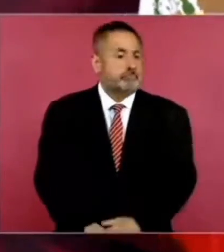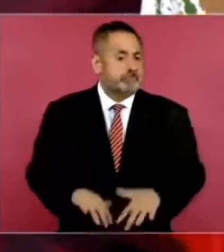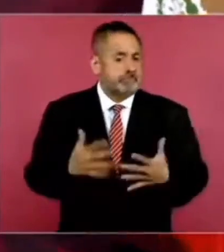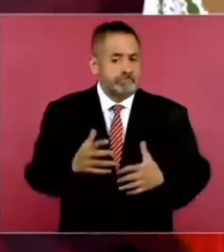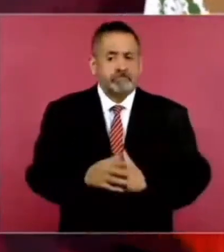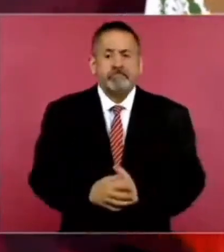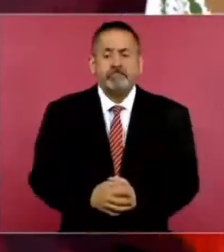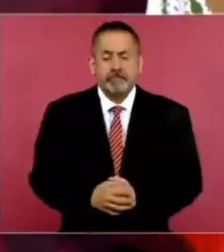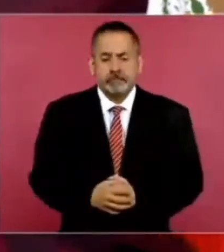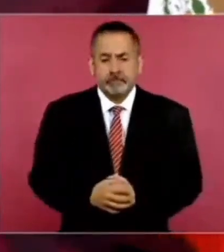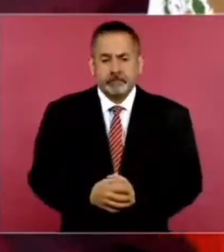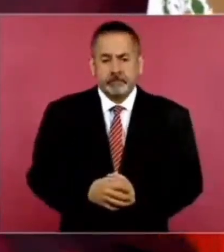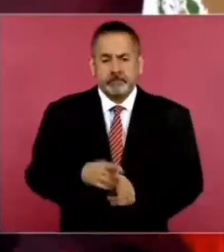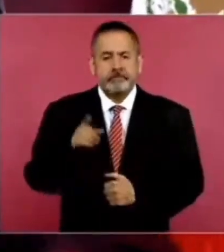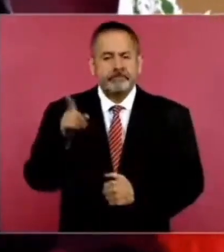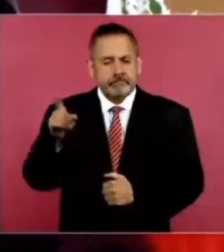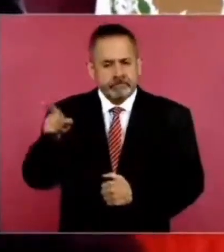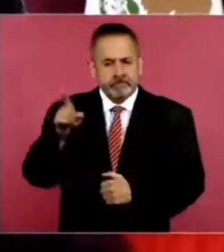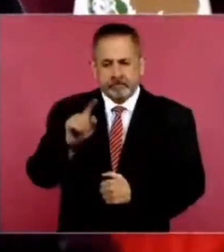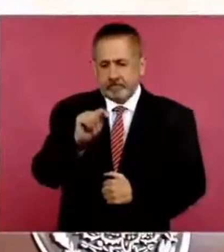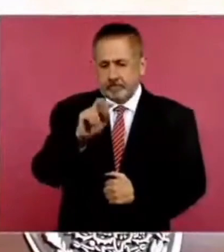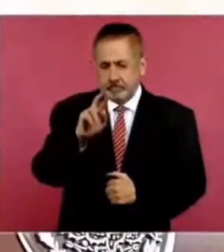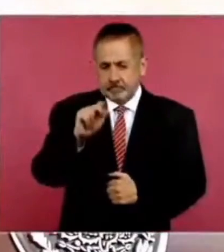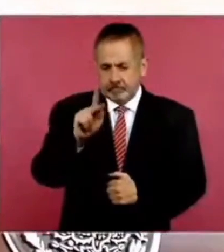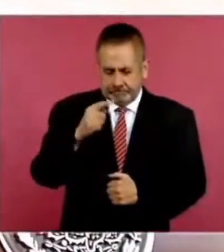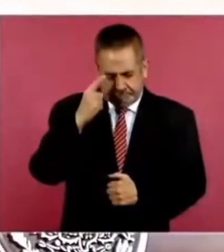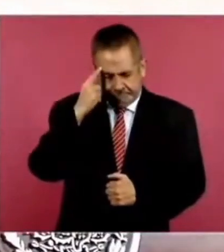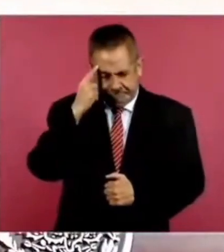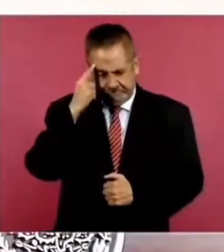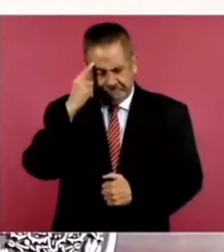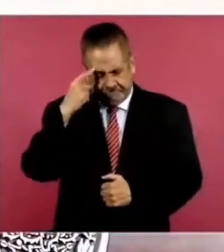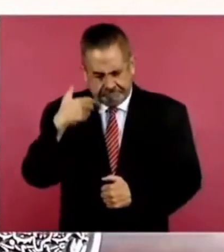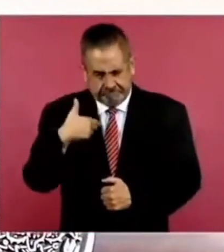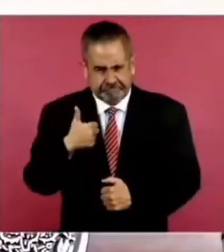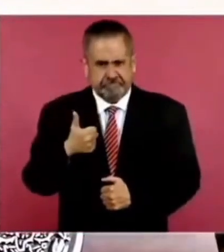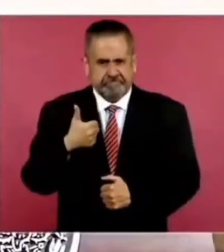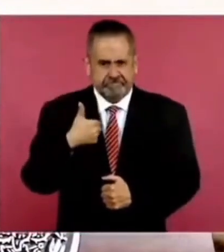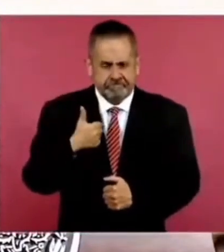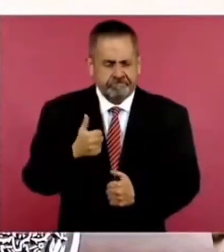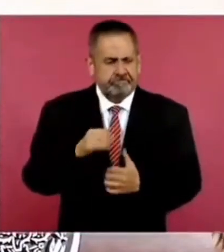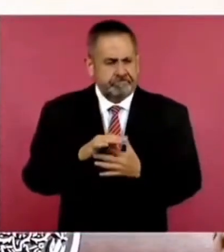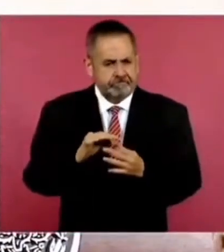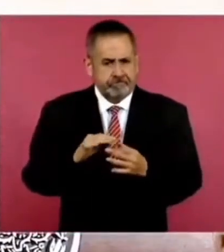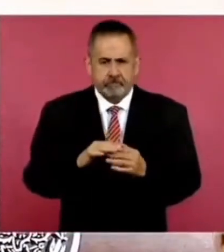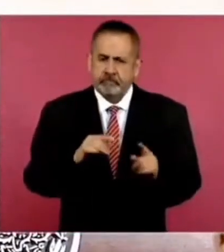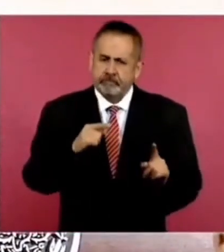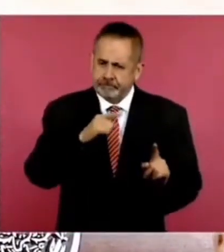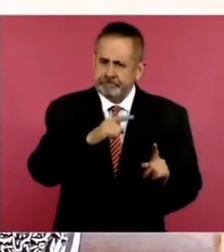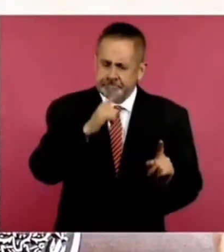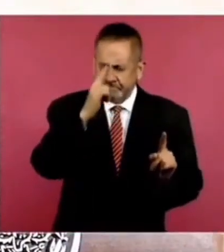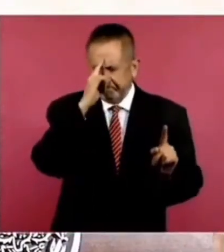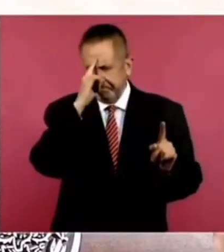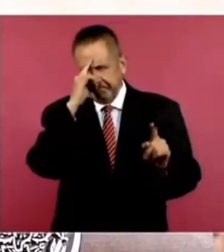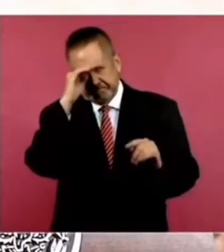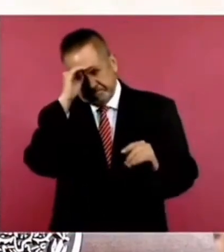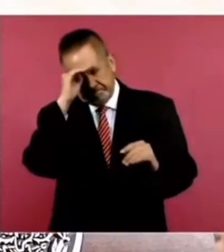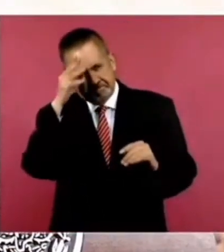Entonces, él fue entendiendo esto porque, repito, tiene